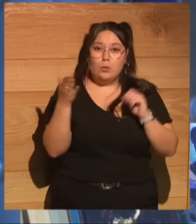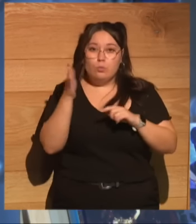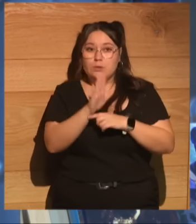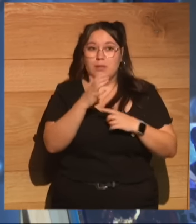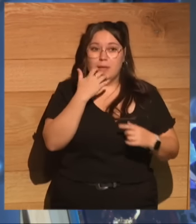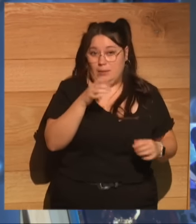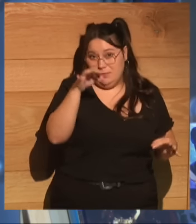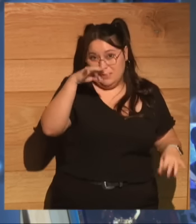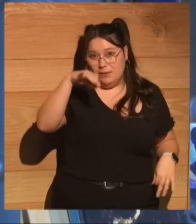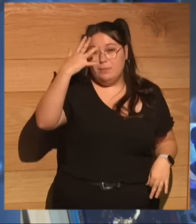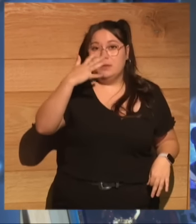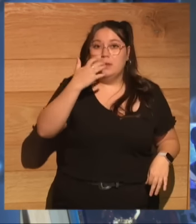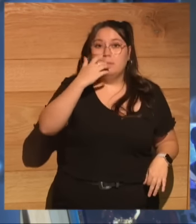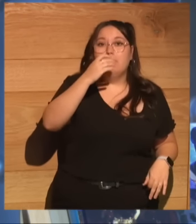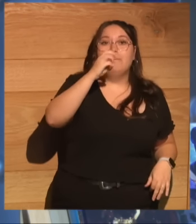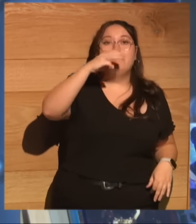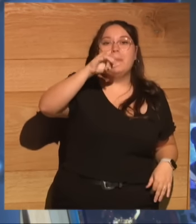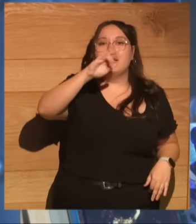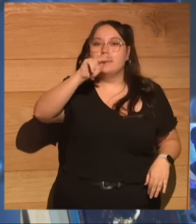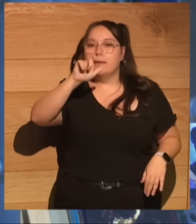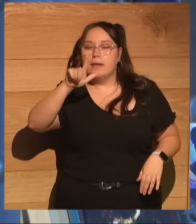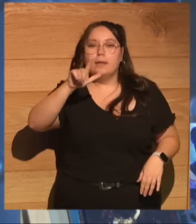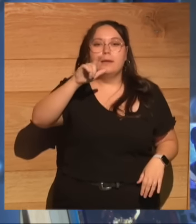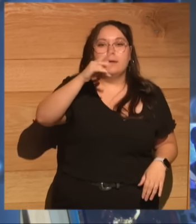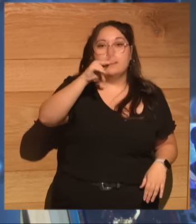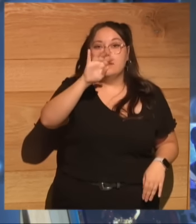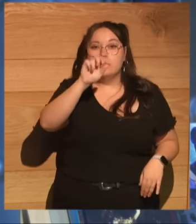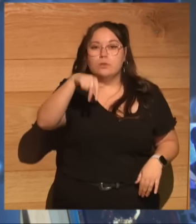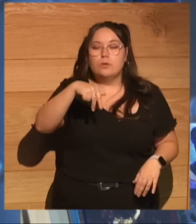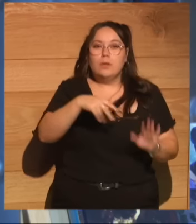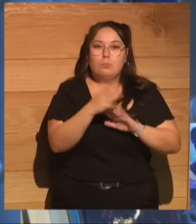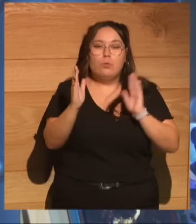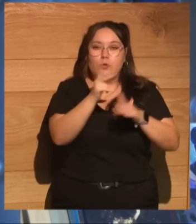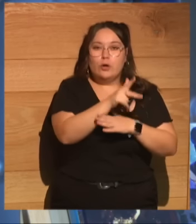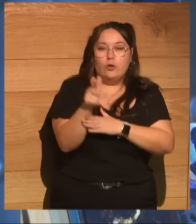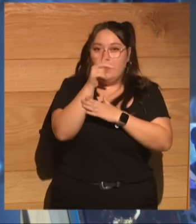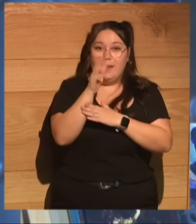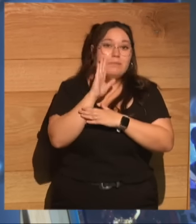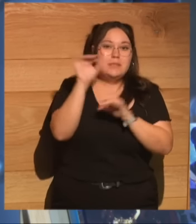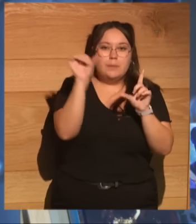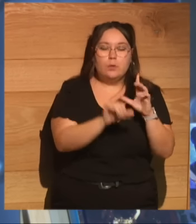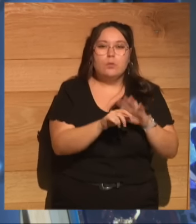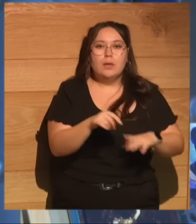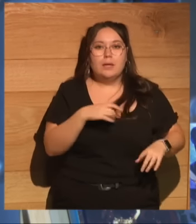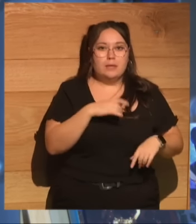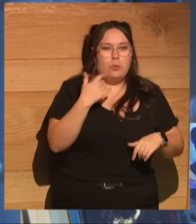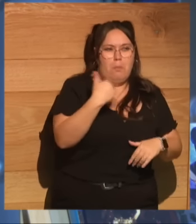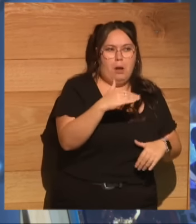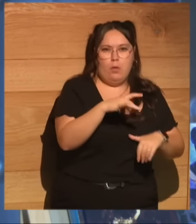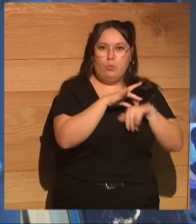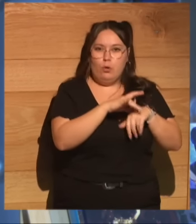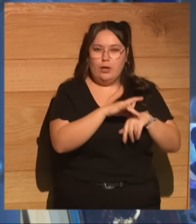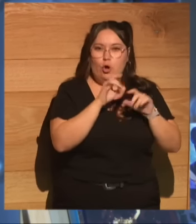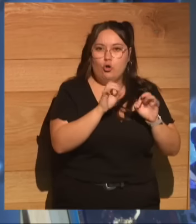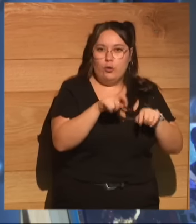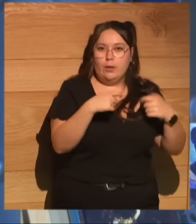prácticamente se inventa Michael Keaton a la hora de abordar Beetlejuice, que es no tan malvado como en el guion original, pero en fin,